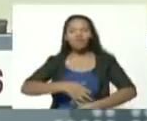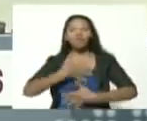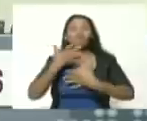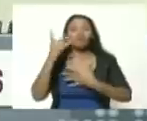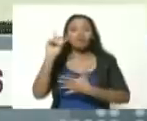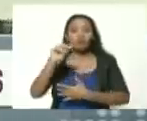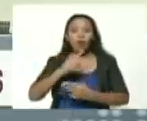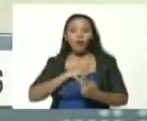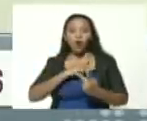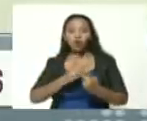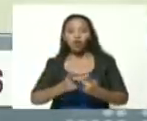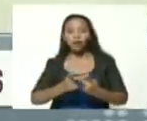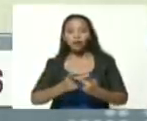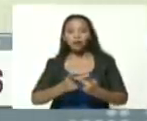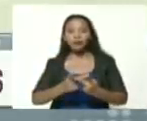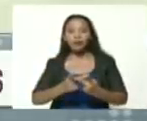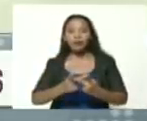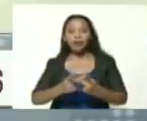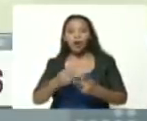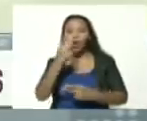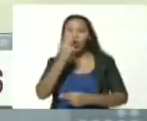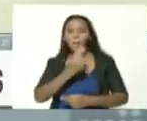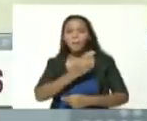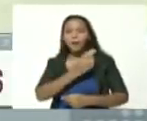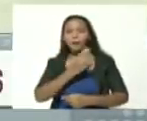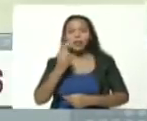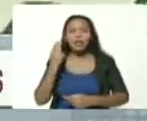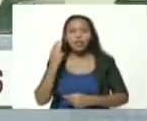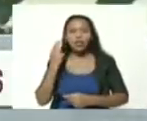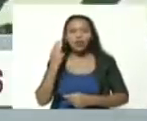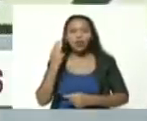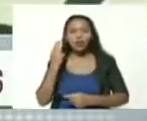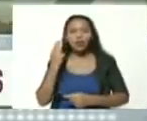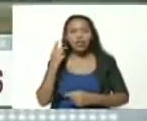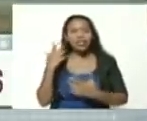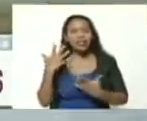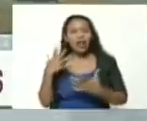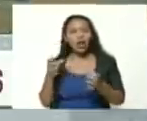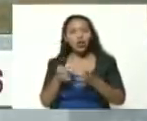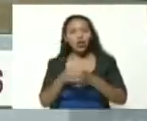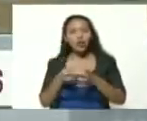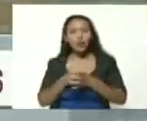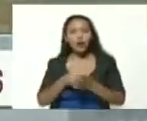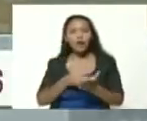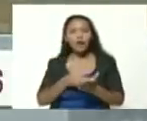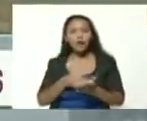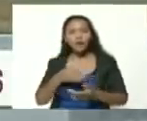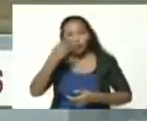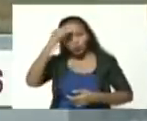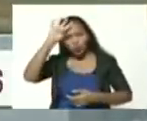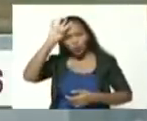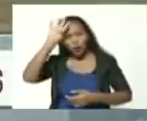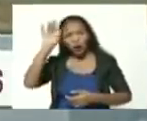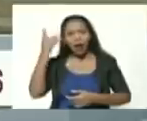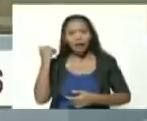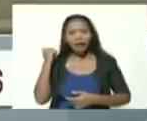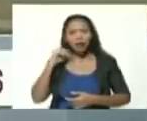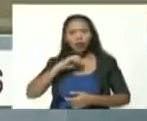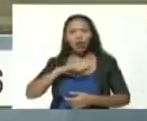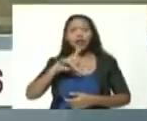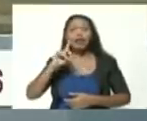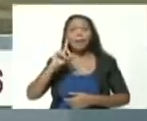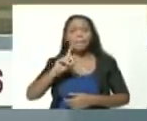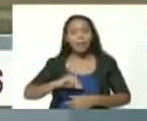en la voluntad y el compromiso indeclinable de los comandantes Fidel Castro, del comandante Hugo Chávez,